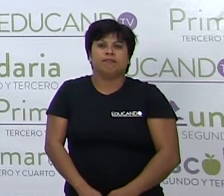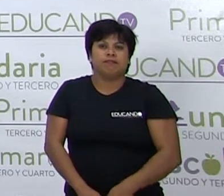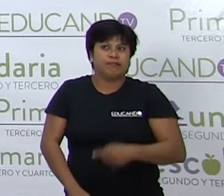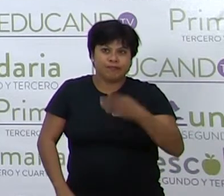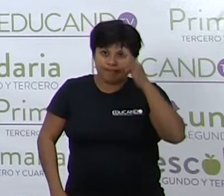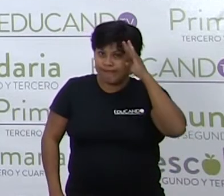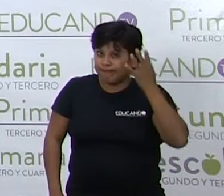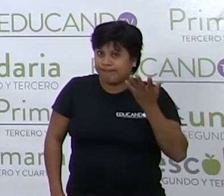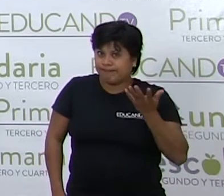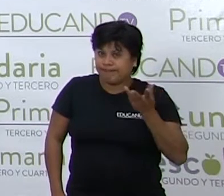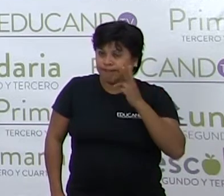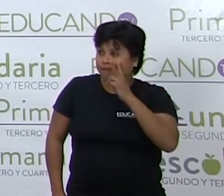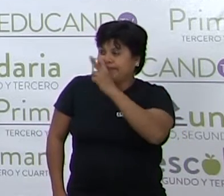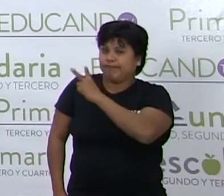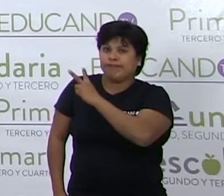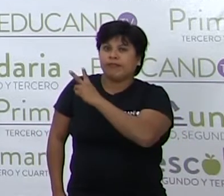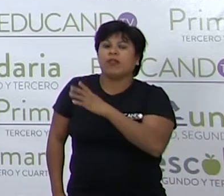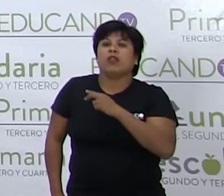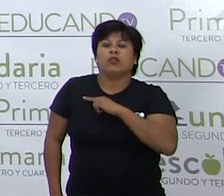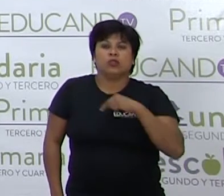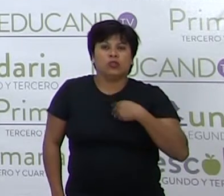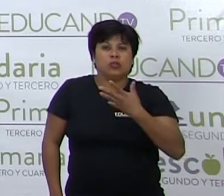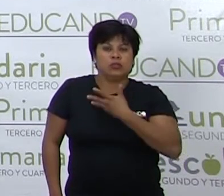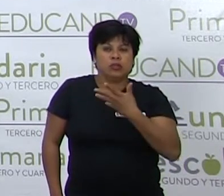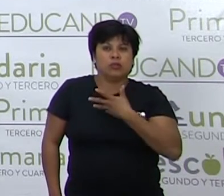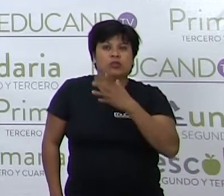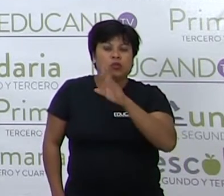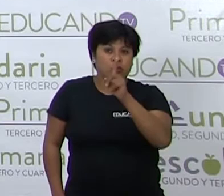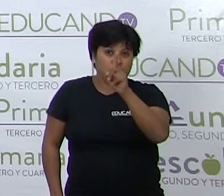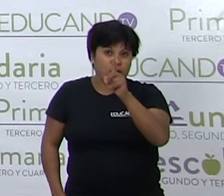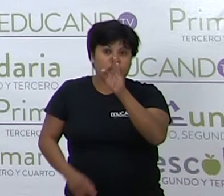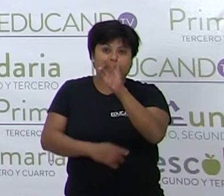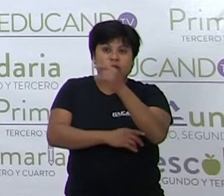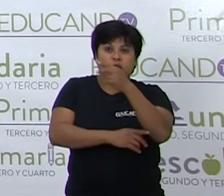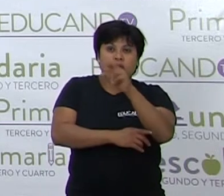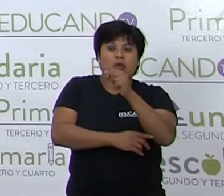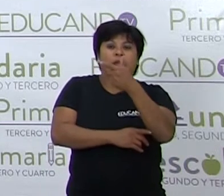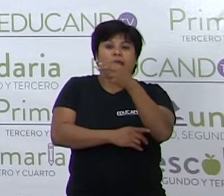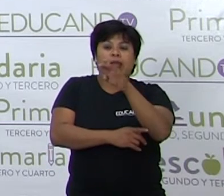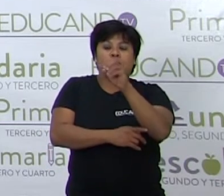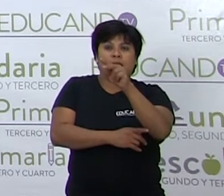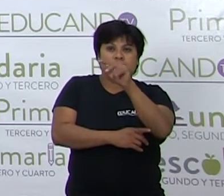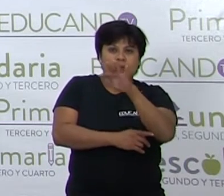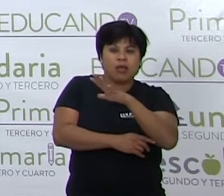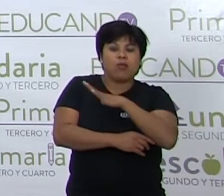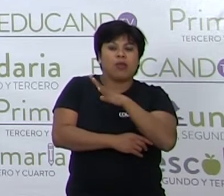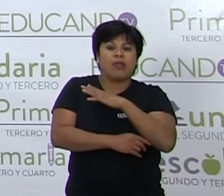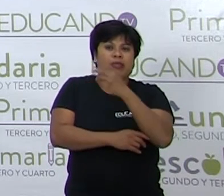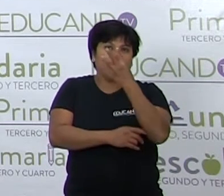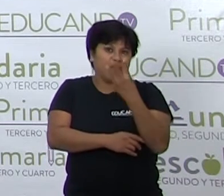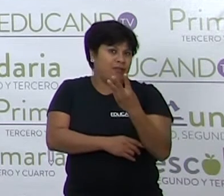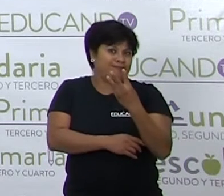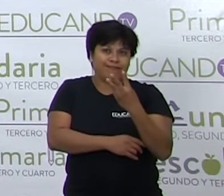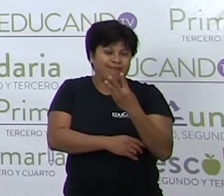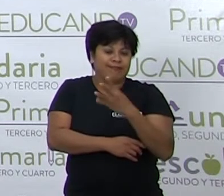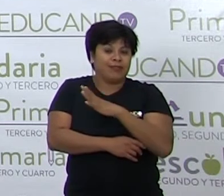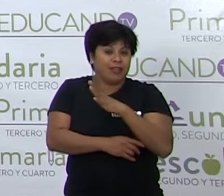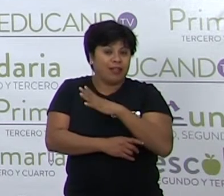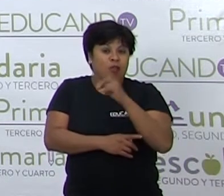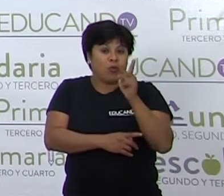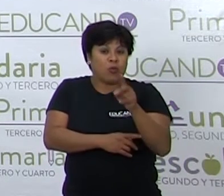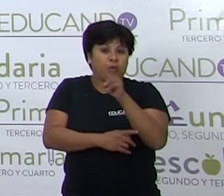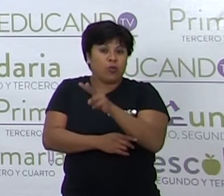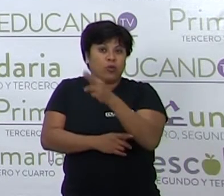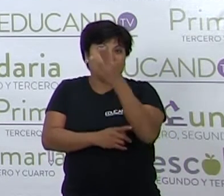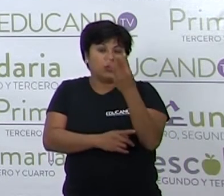parece tenemos ahí una figura geométrica que ya no es de tres lados si la juntamos va a tener 1